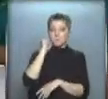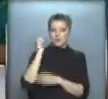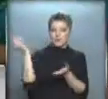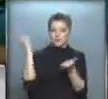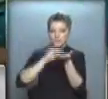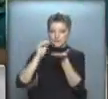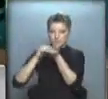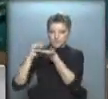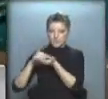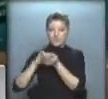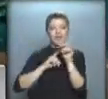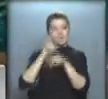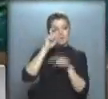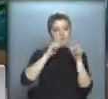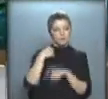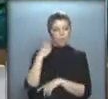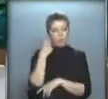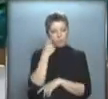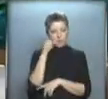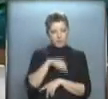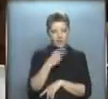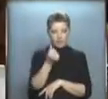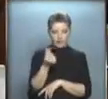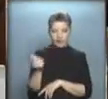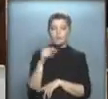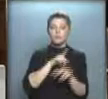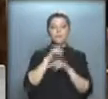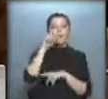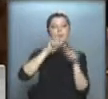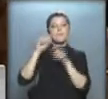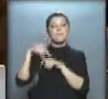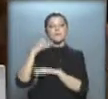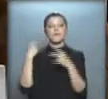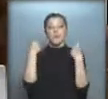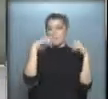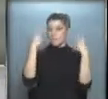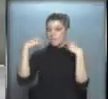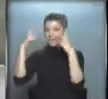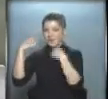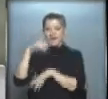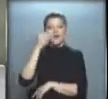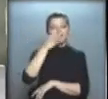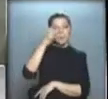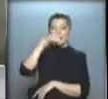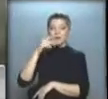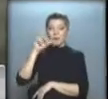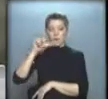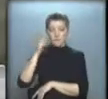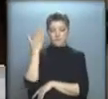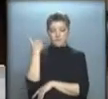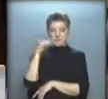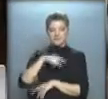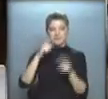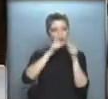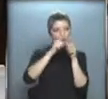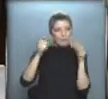con sus gastos la cantidad de turistas que se tomaron días de descanso este fin de semana largo creció un 3 por ciento frente